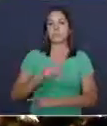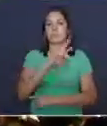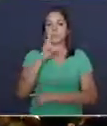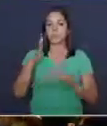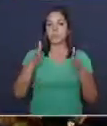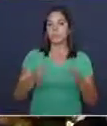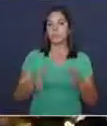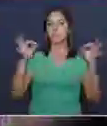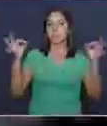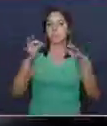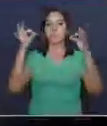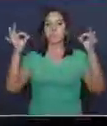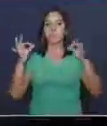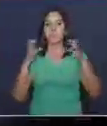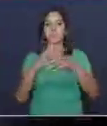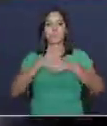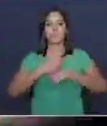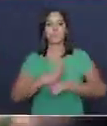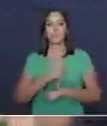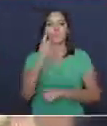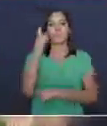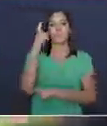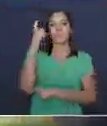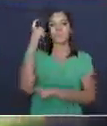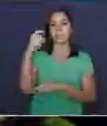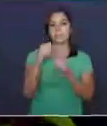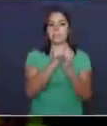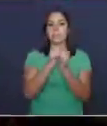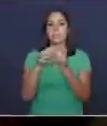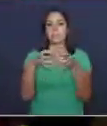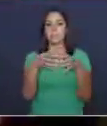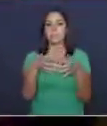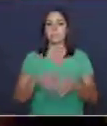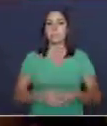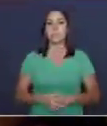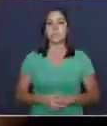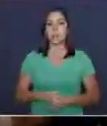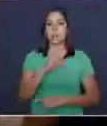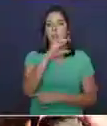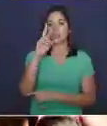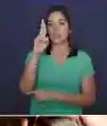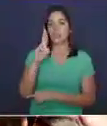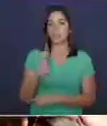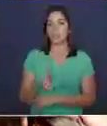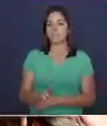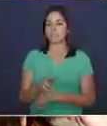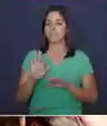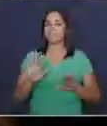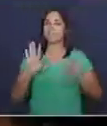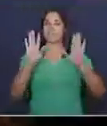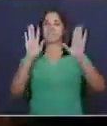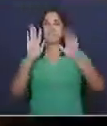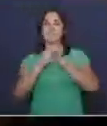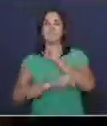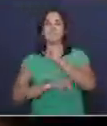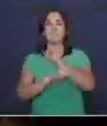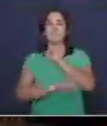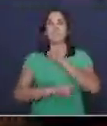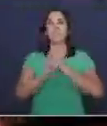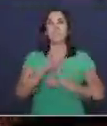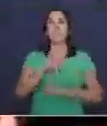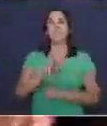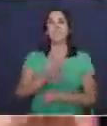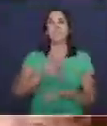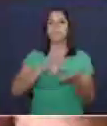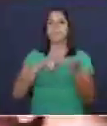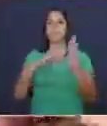costarricenses festejamos la realización de un sueño colectivo. Costa Rica es un país excepcional y esto